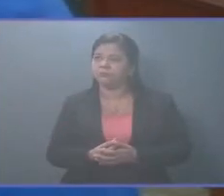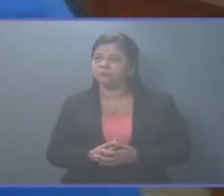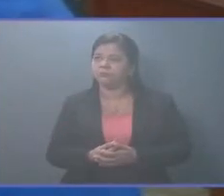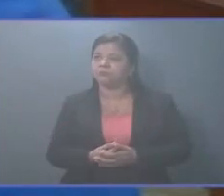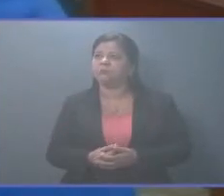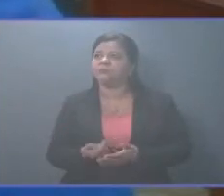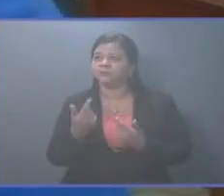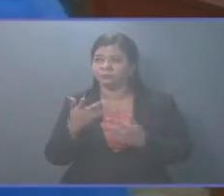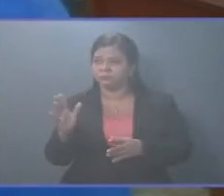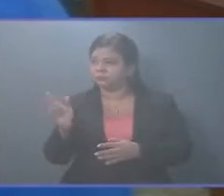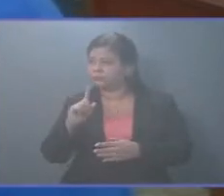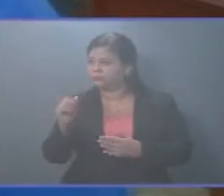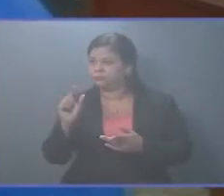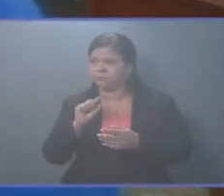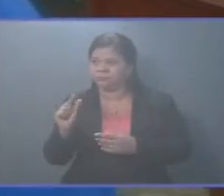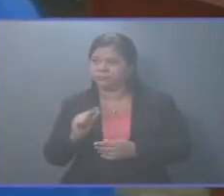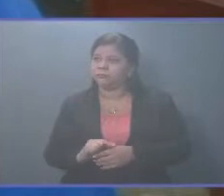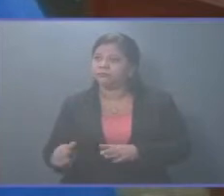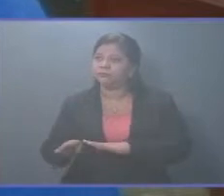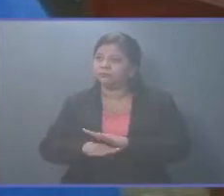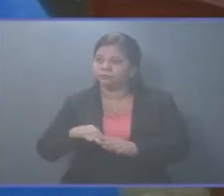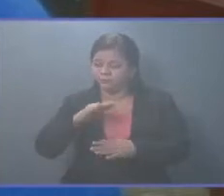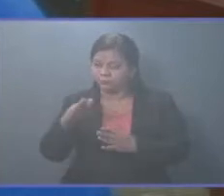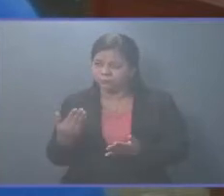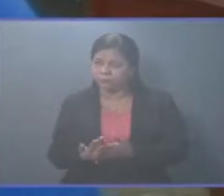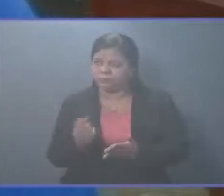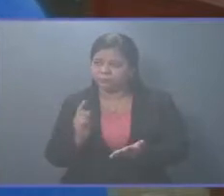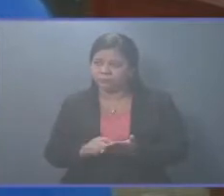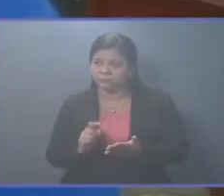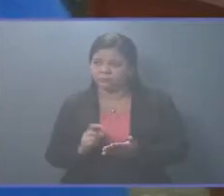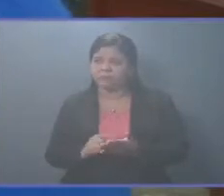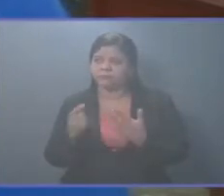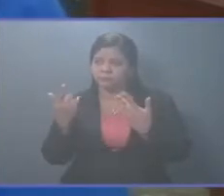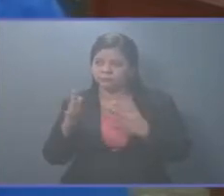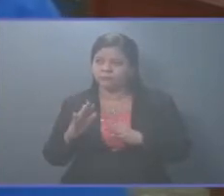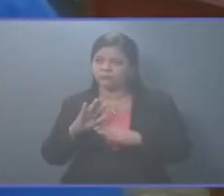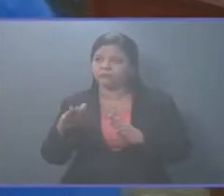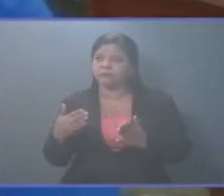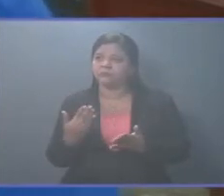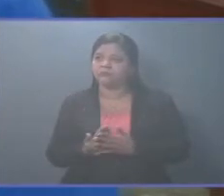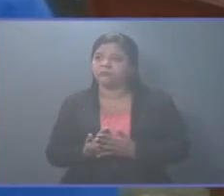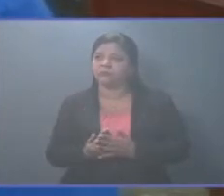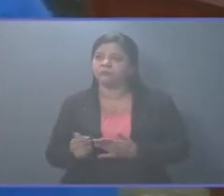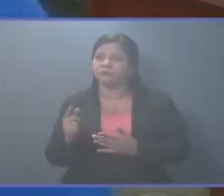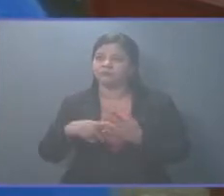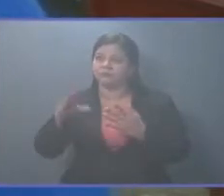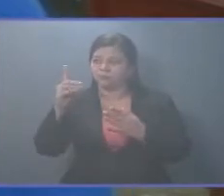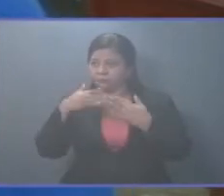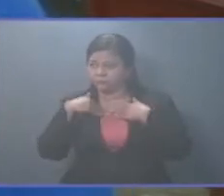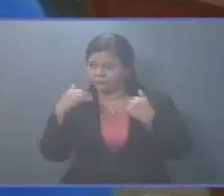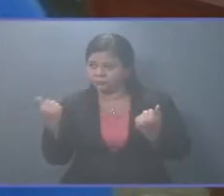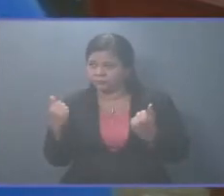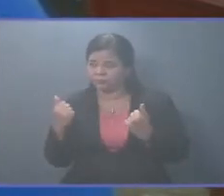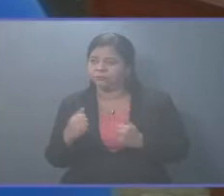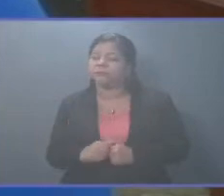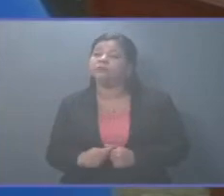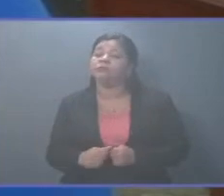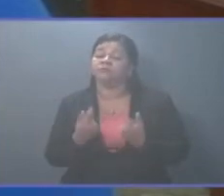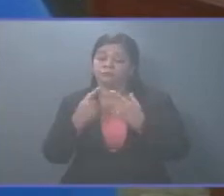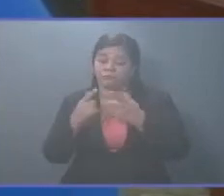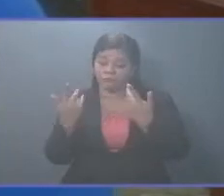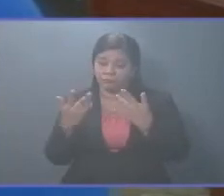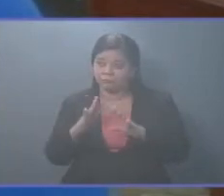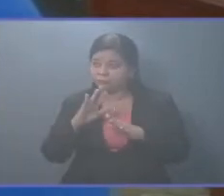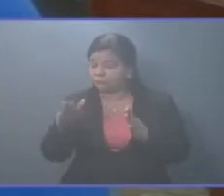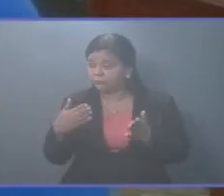no permite, en base a cómo está, que ellos estén bajo la legislación del Código de Salud y poder ser sometidos a